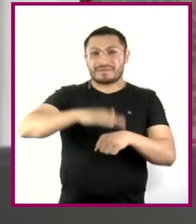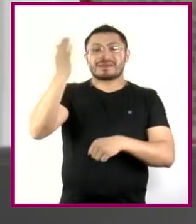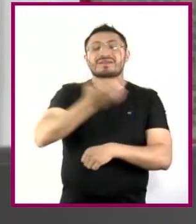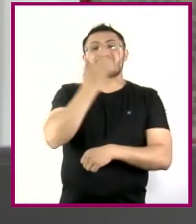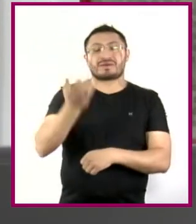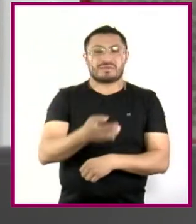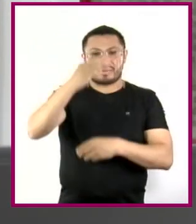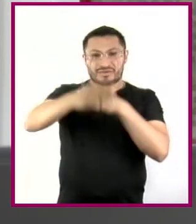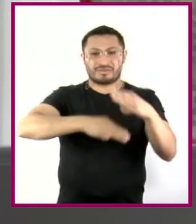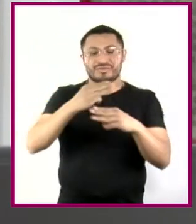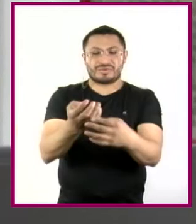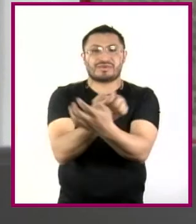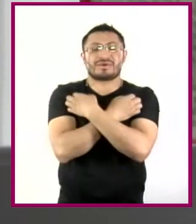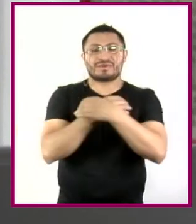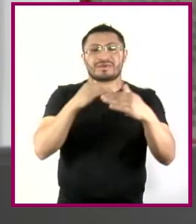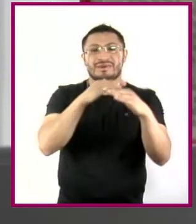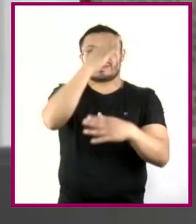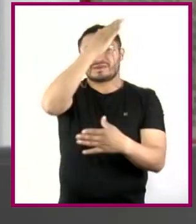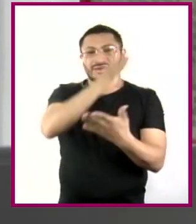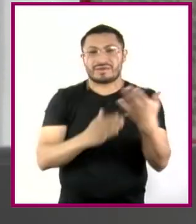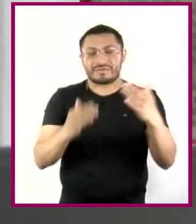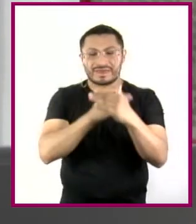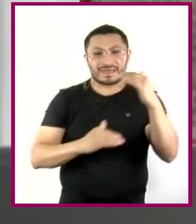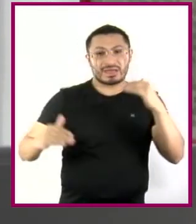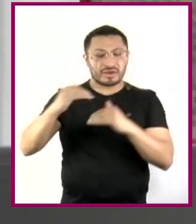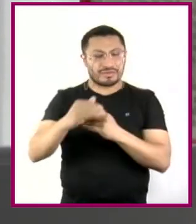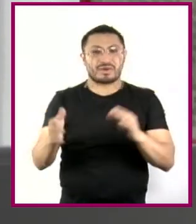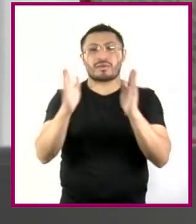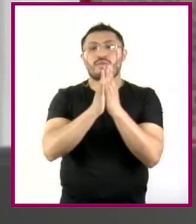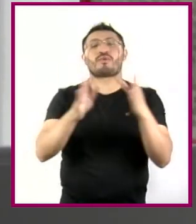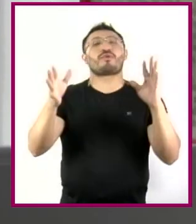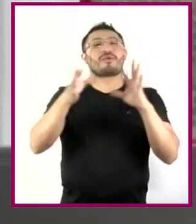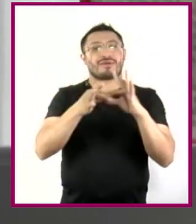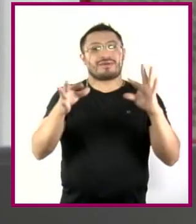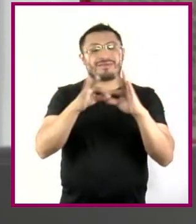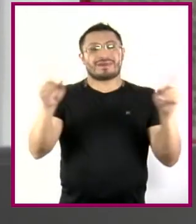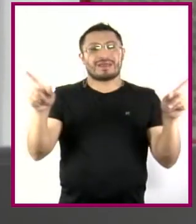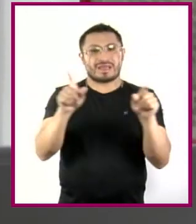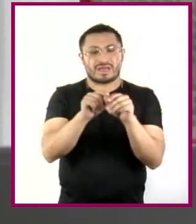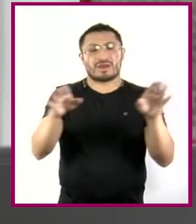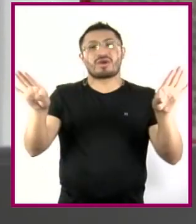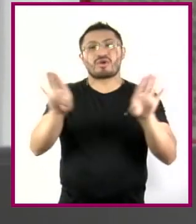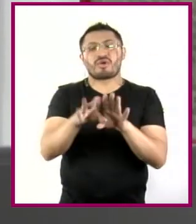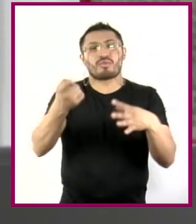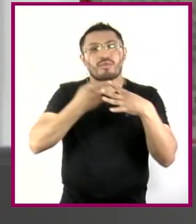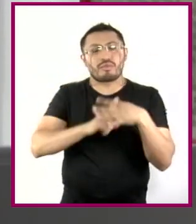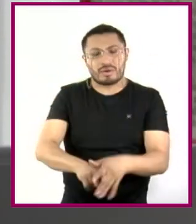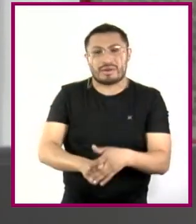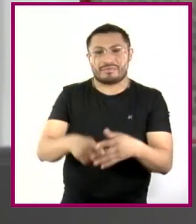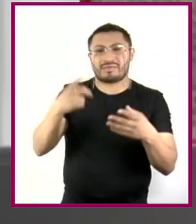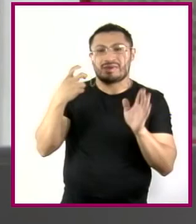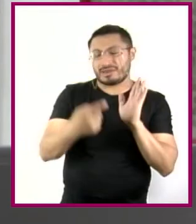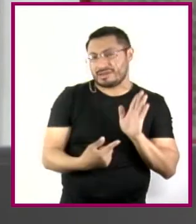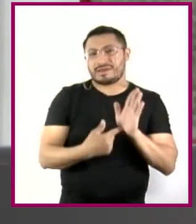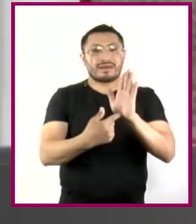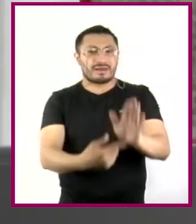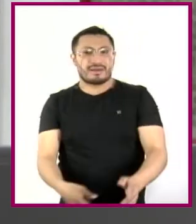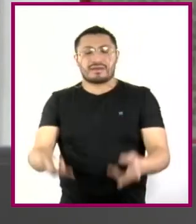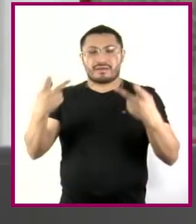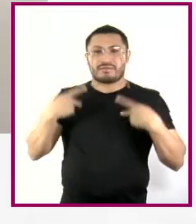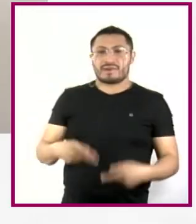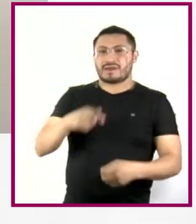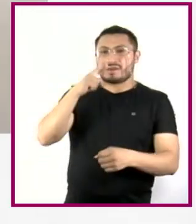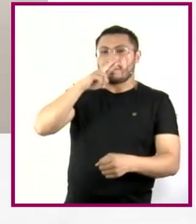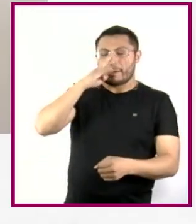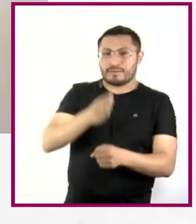educación media superior. ¿Nos puede explicar brevemente cómo surgió el principio El que contamina paga y cómo lo adoptó México?